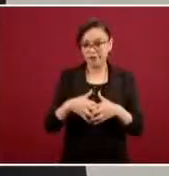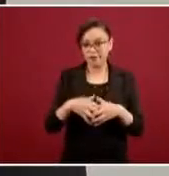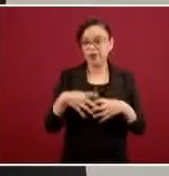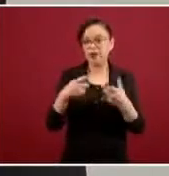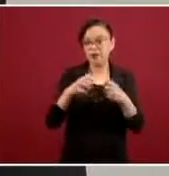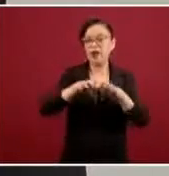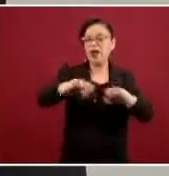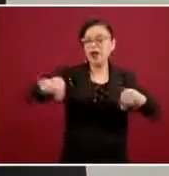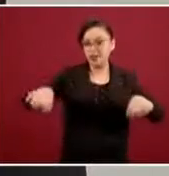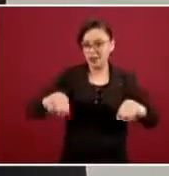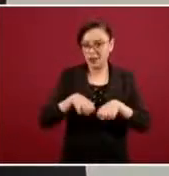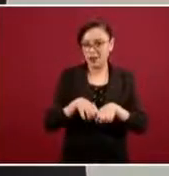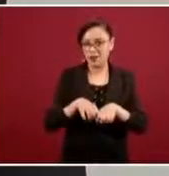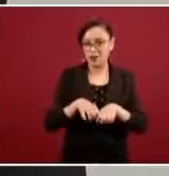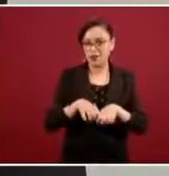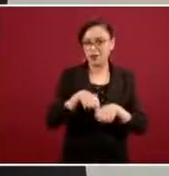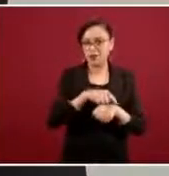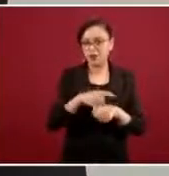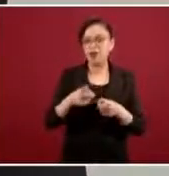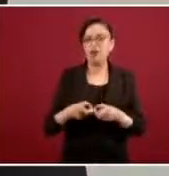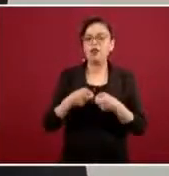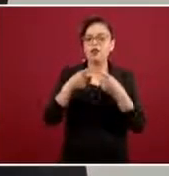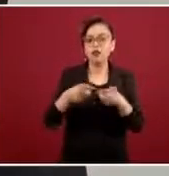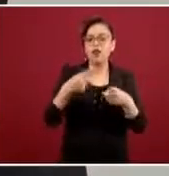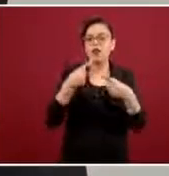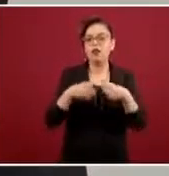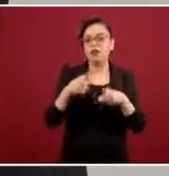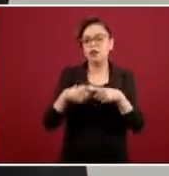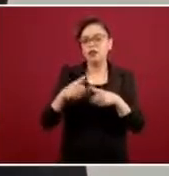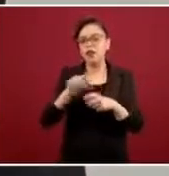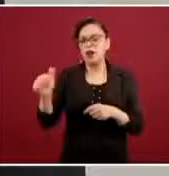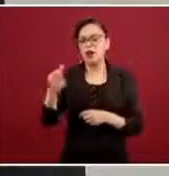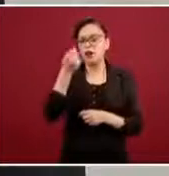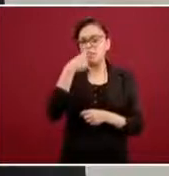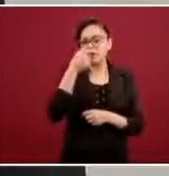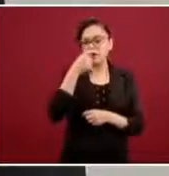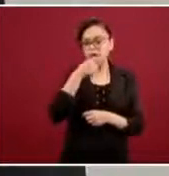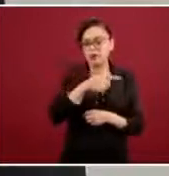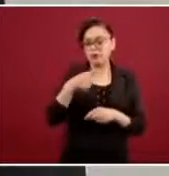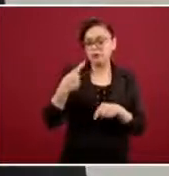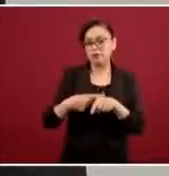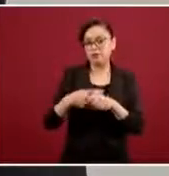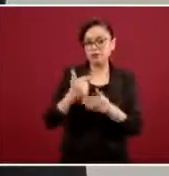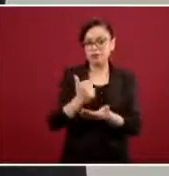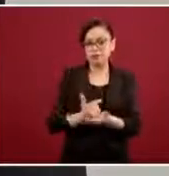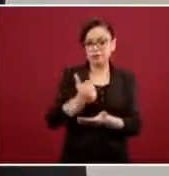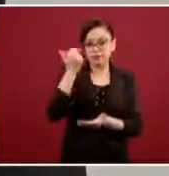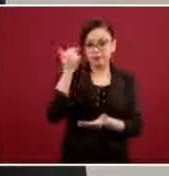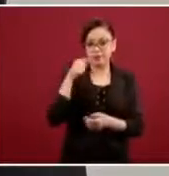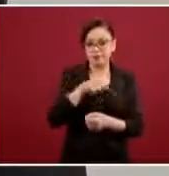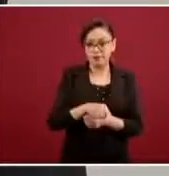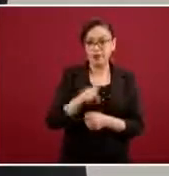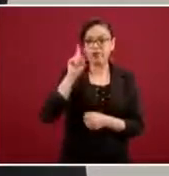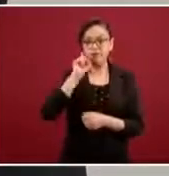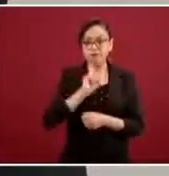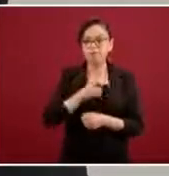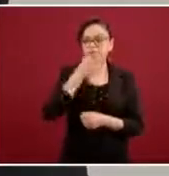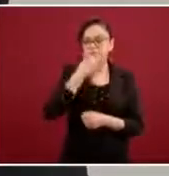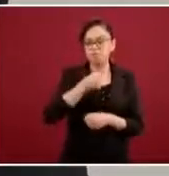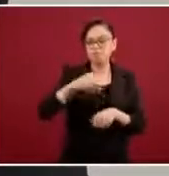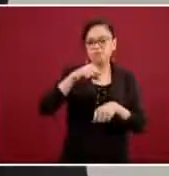recursos escasos de medicina y crítica, conformado por un oficial de triaje, médico-médica,